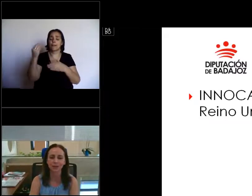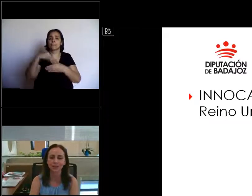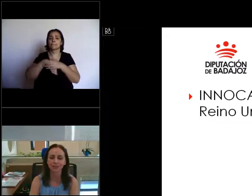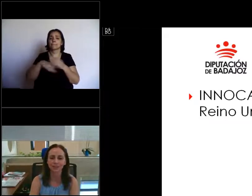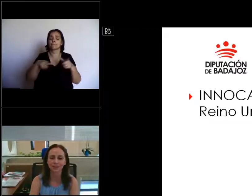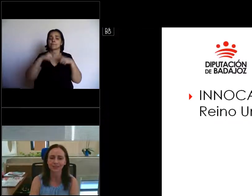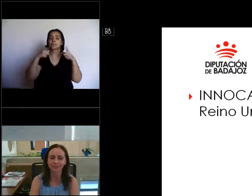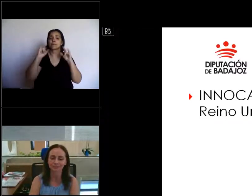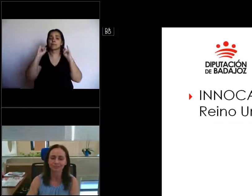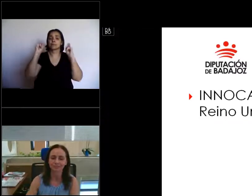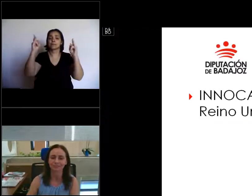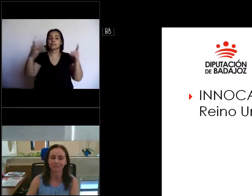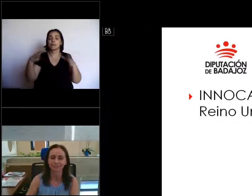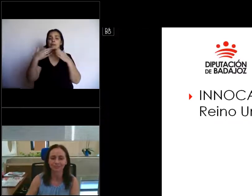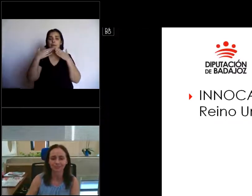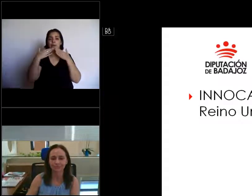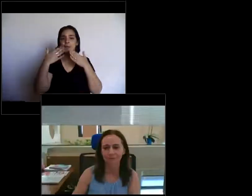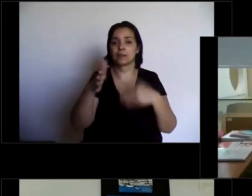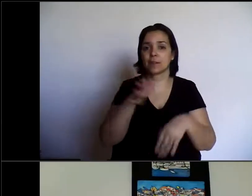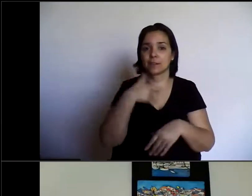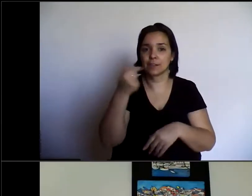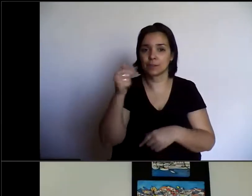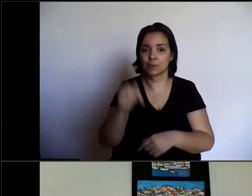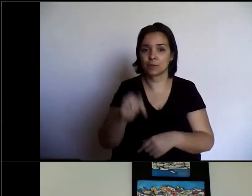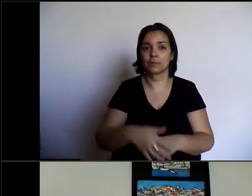y sigo aquí para lo que necesitéis.